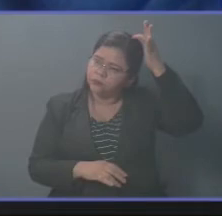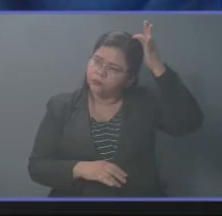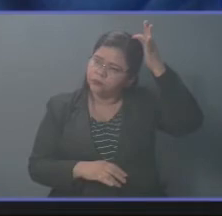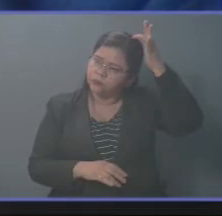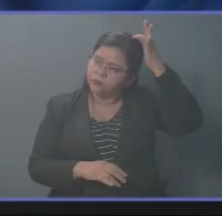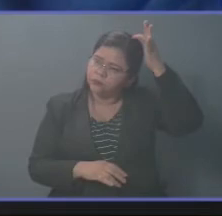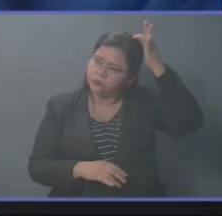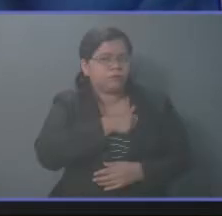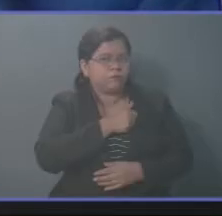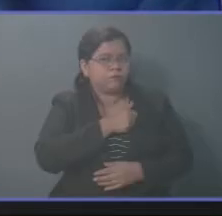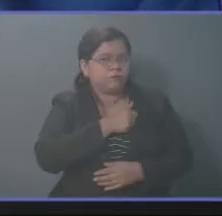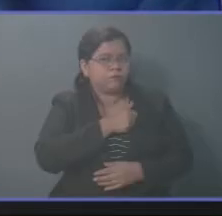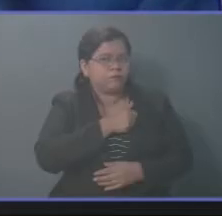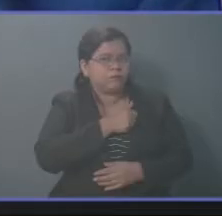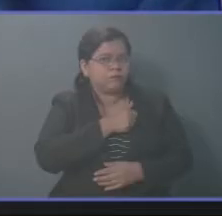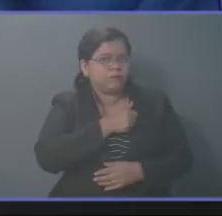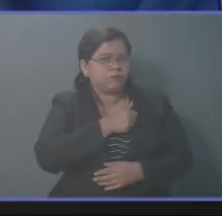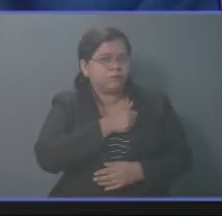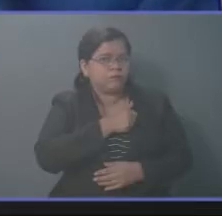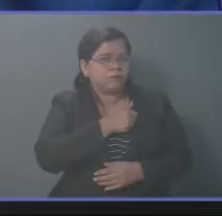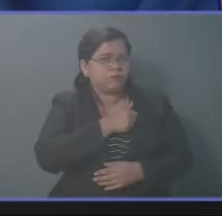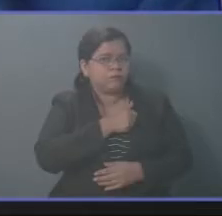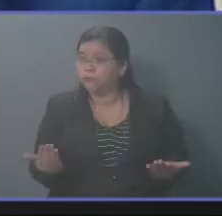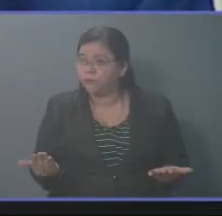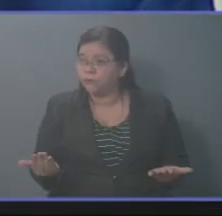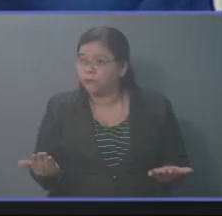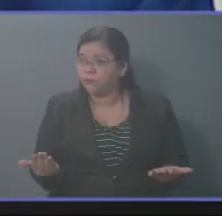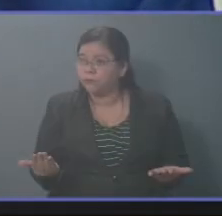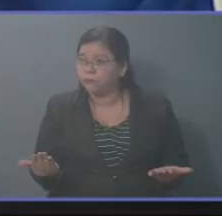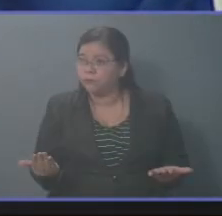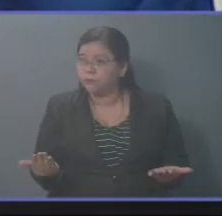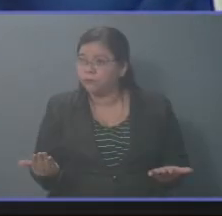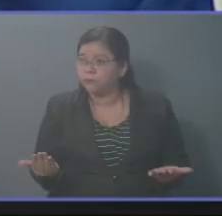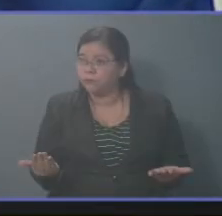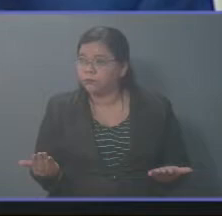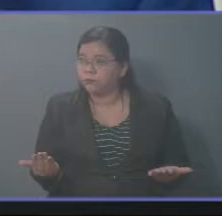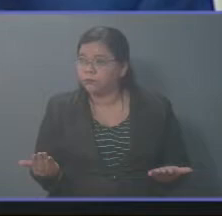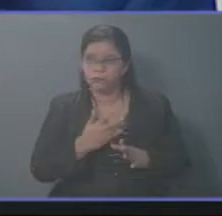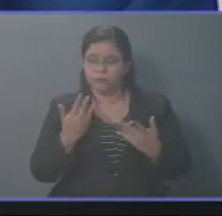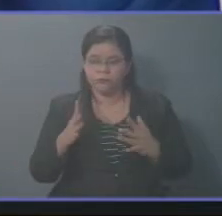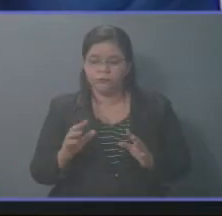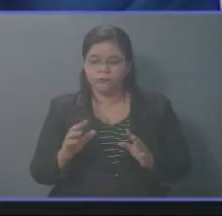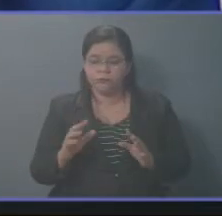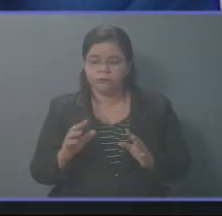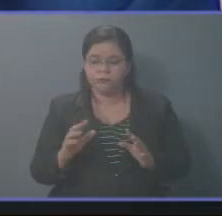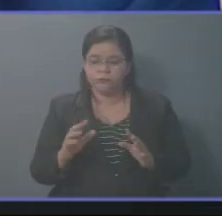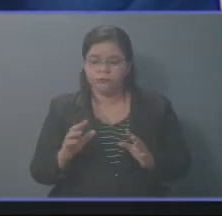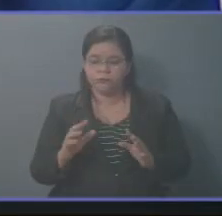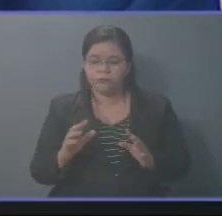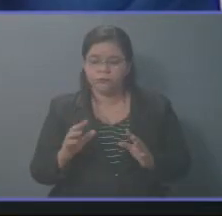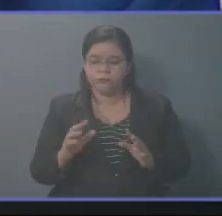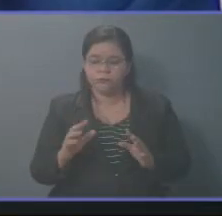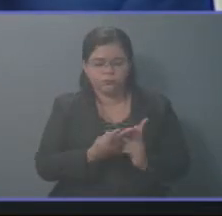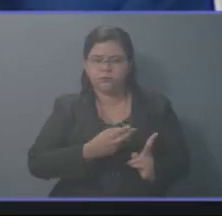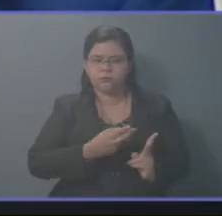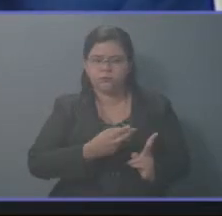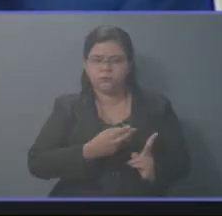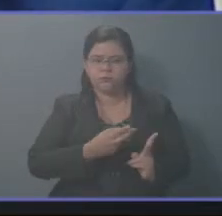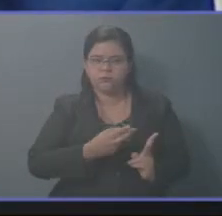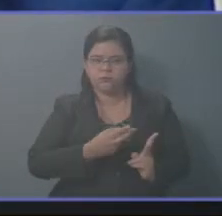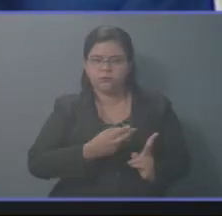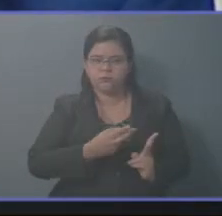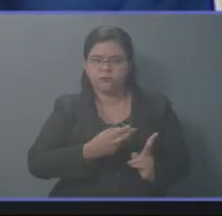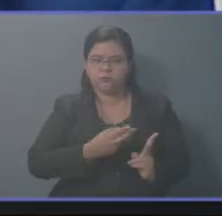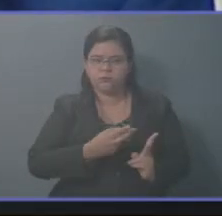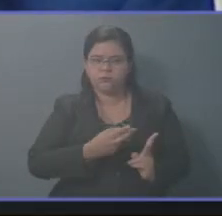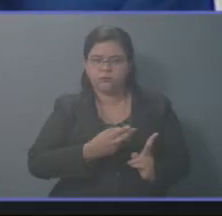irresponsables porque también ya fueron sancionados y castigados estos dos motoristas. El